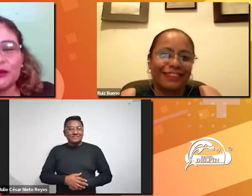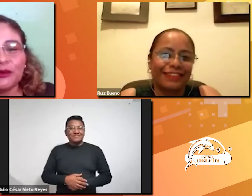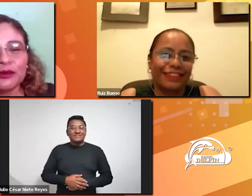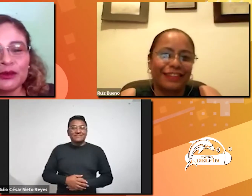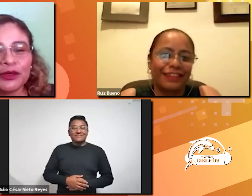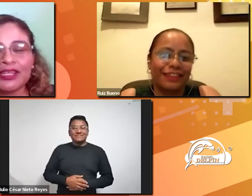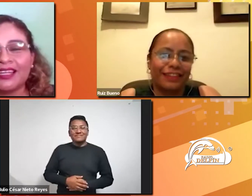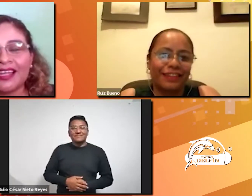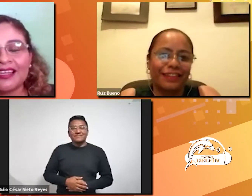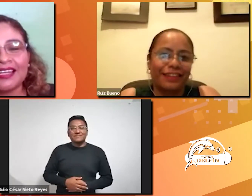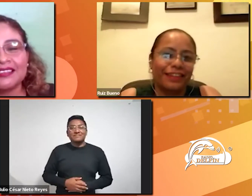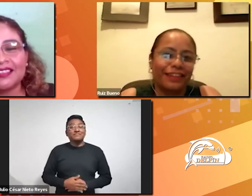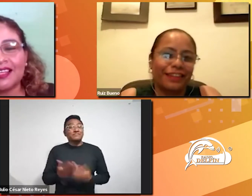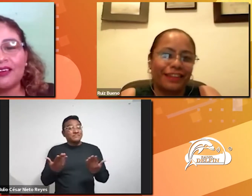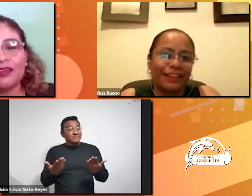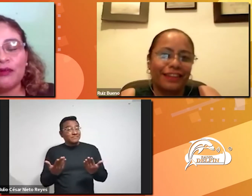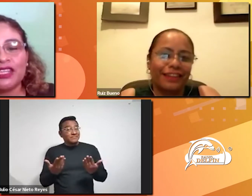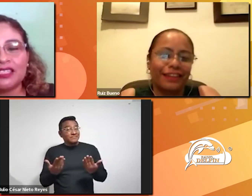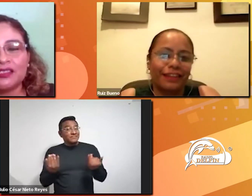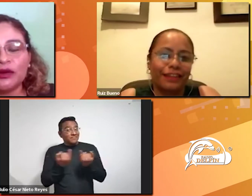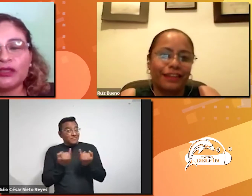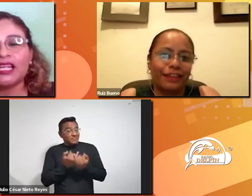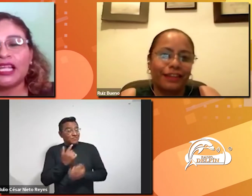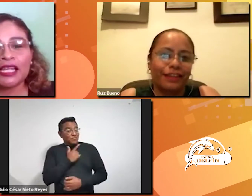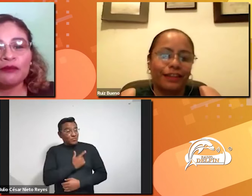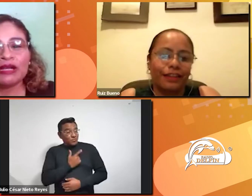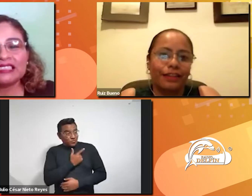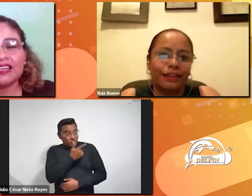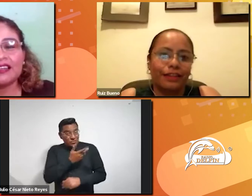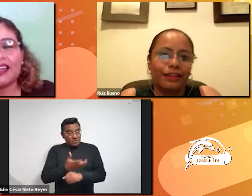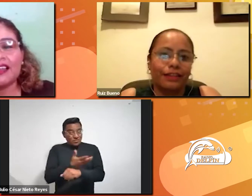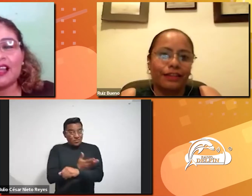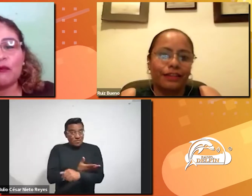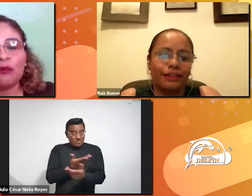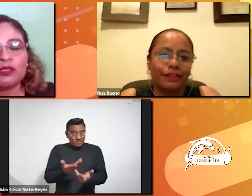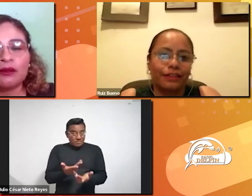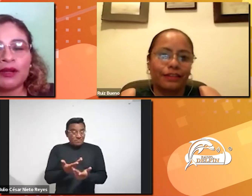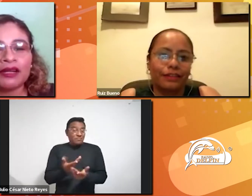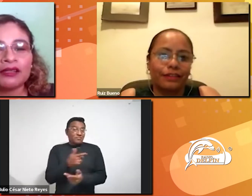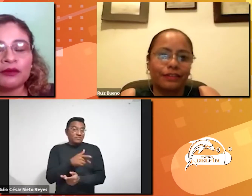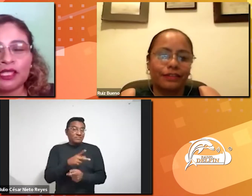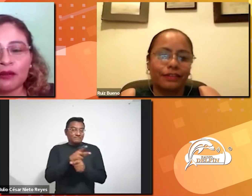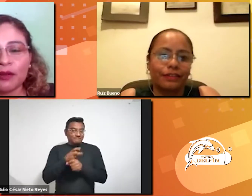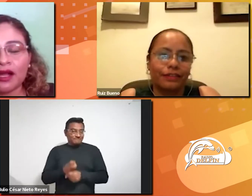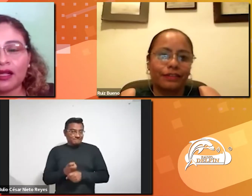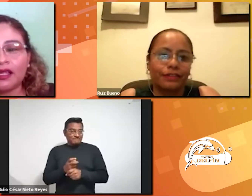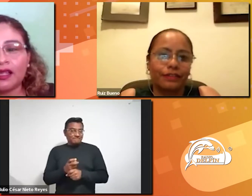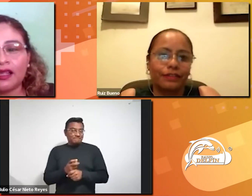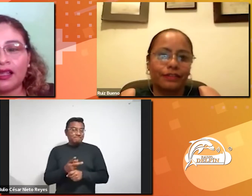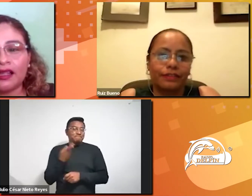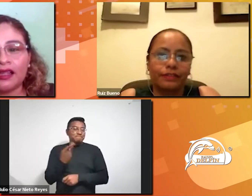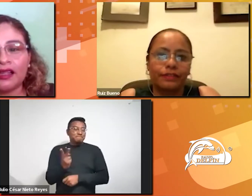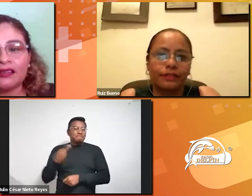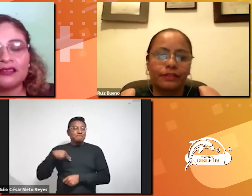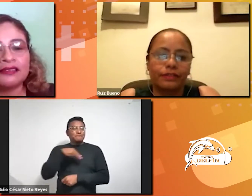Pues es un gusto de que hayas aceptado la invitación, y más que nada vamos a hablar de un tema